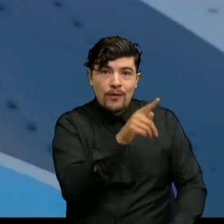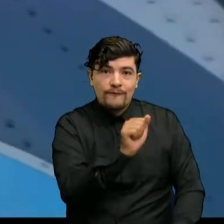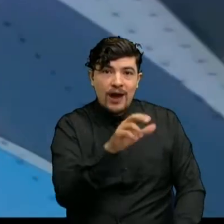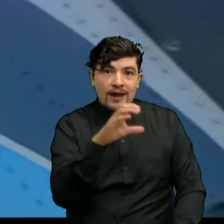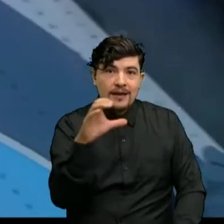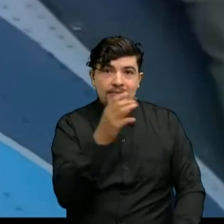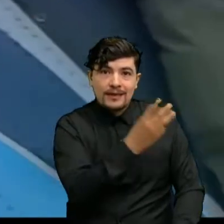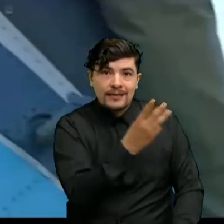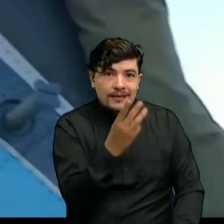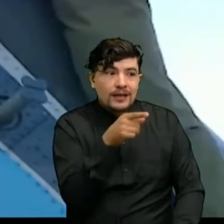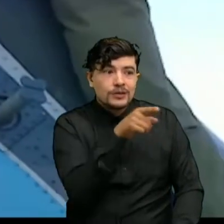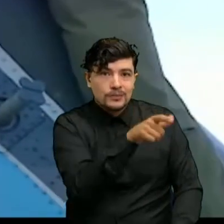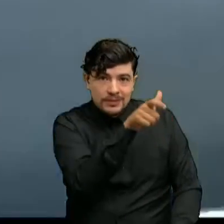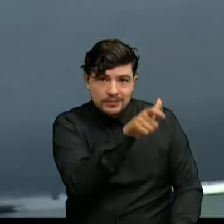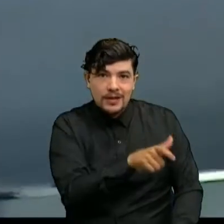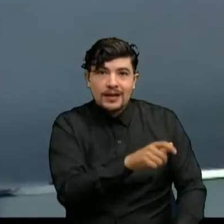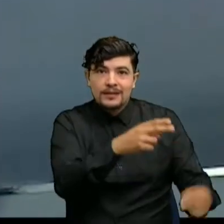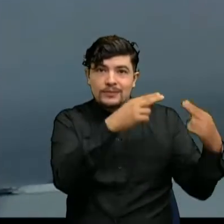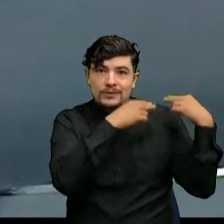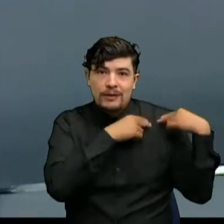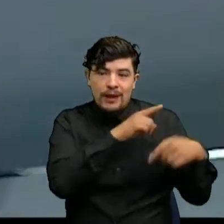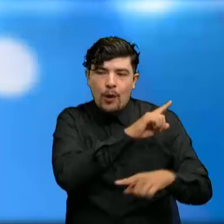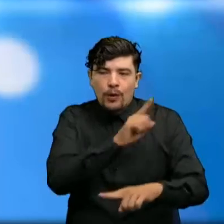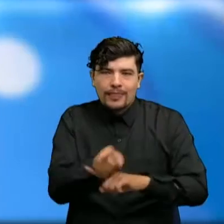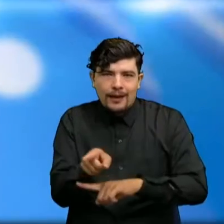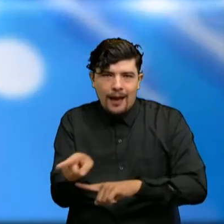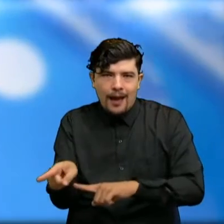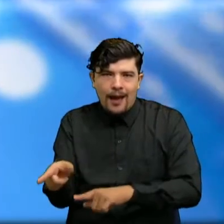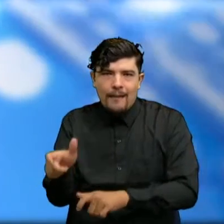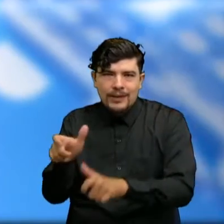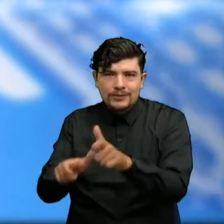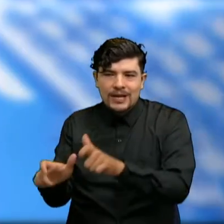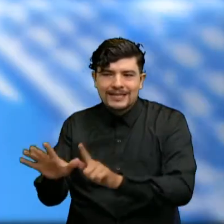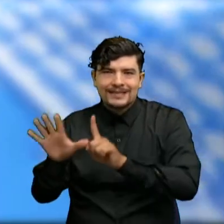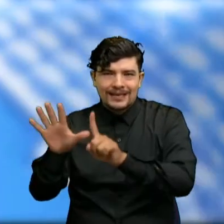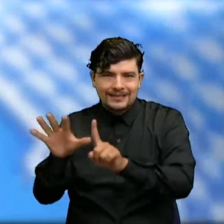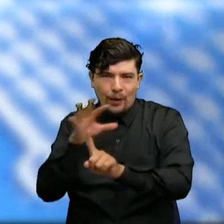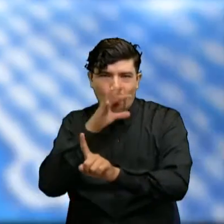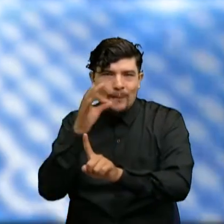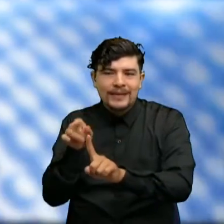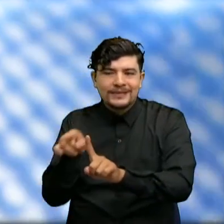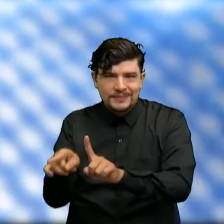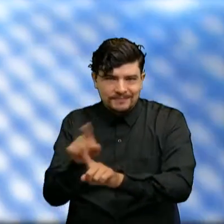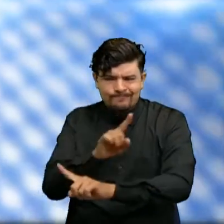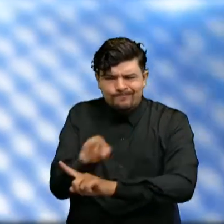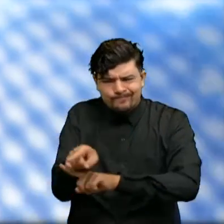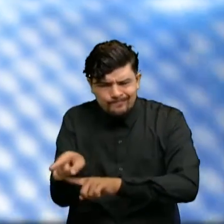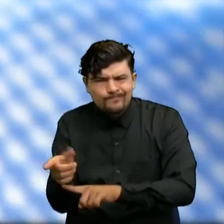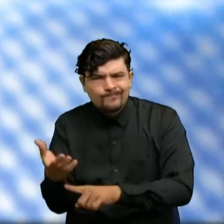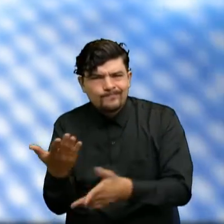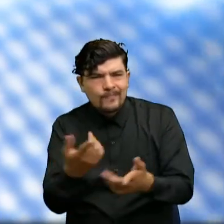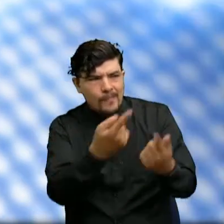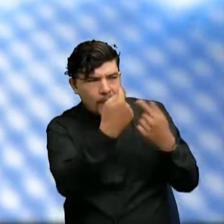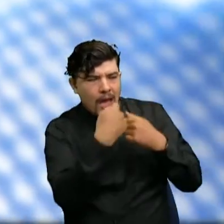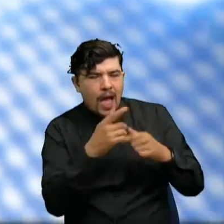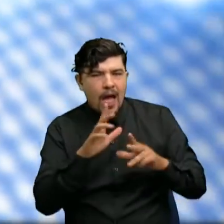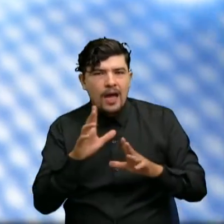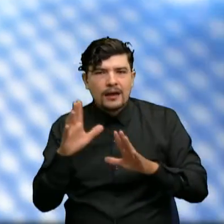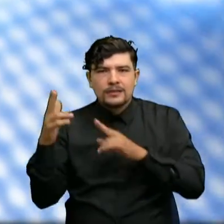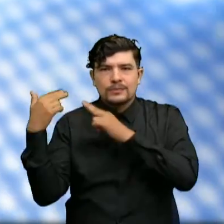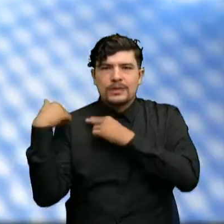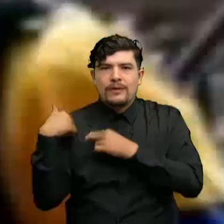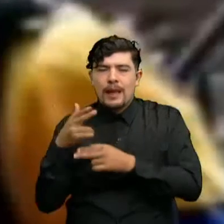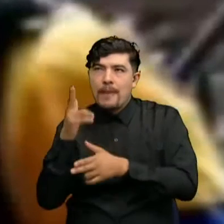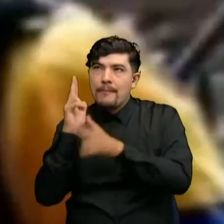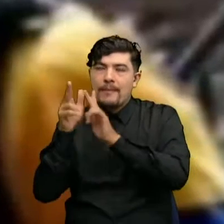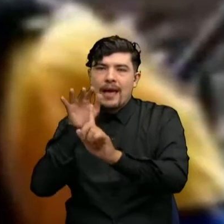en este mismo adelantó se conoció que seis hombres bajo el mando de alias alfred quien delinque al nombre del nn y alias juancho